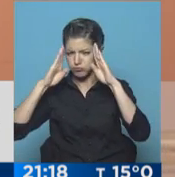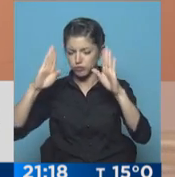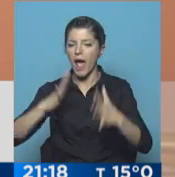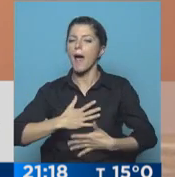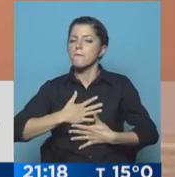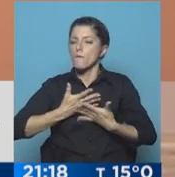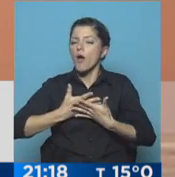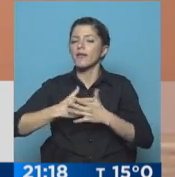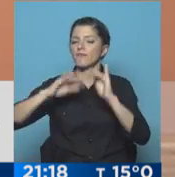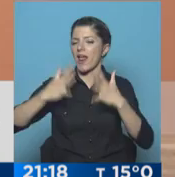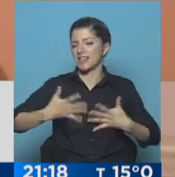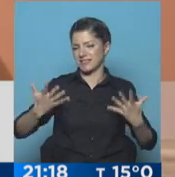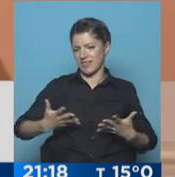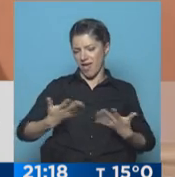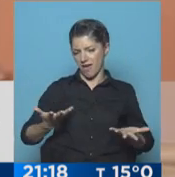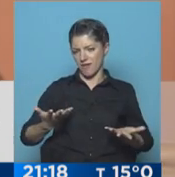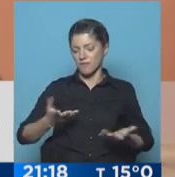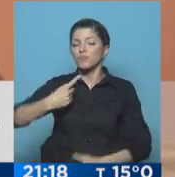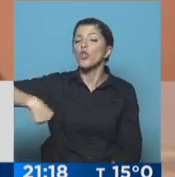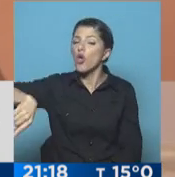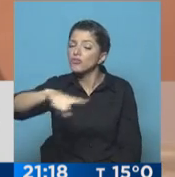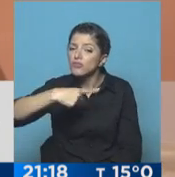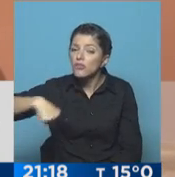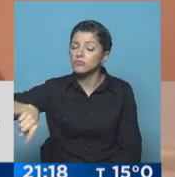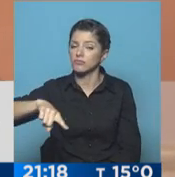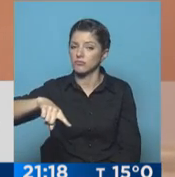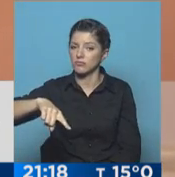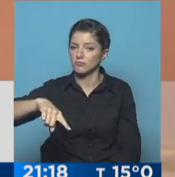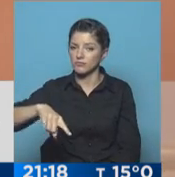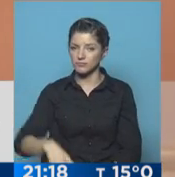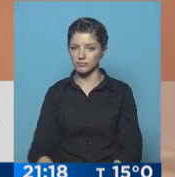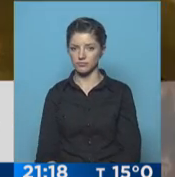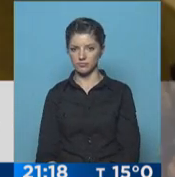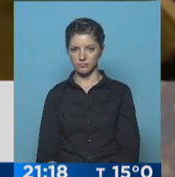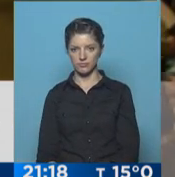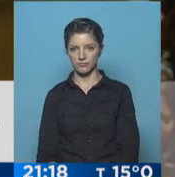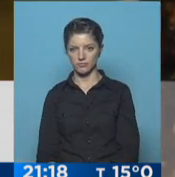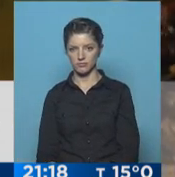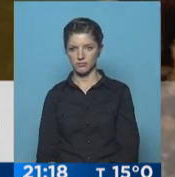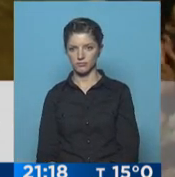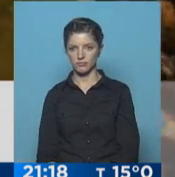felicidad. Nosotros, nosotros,